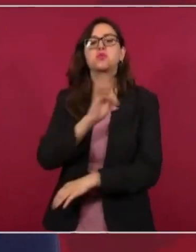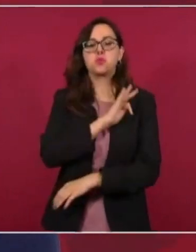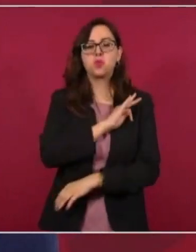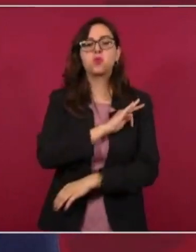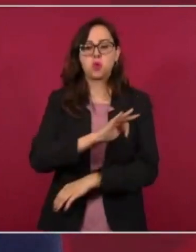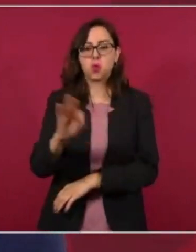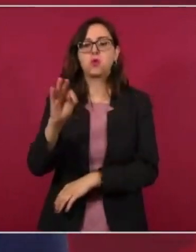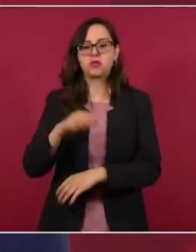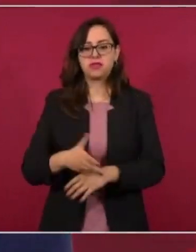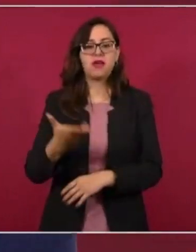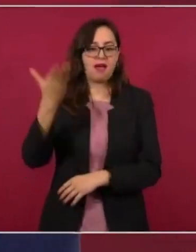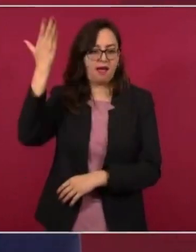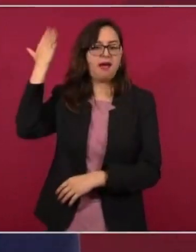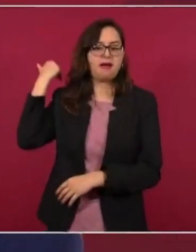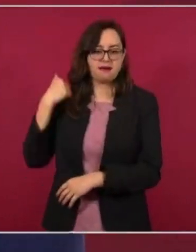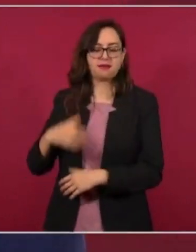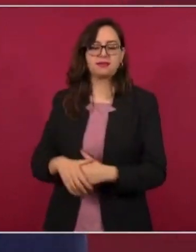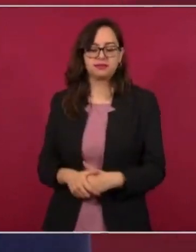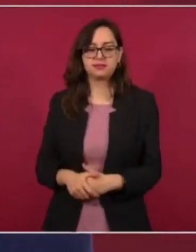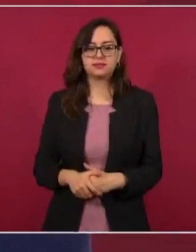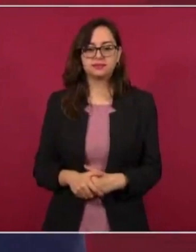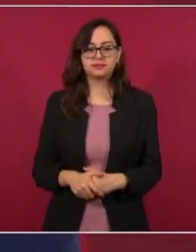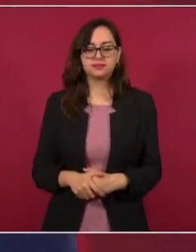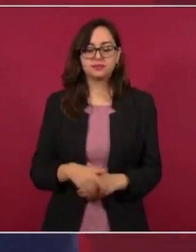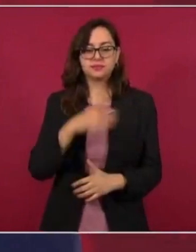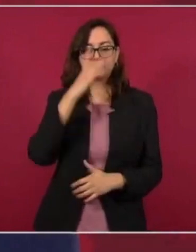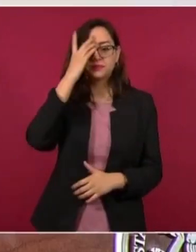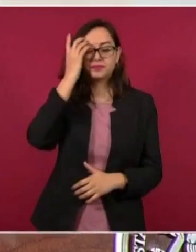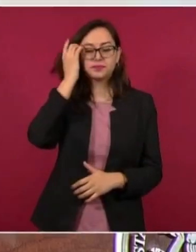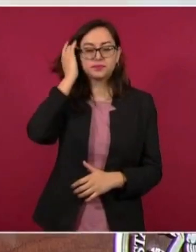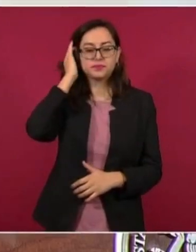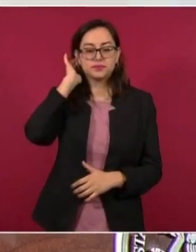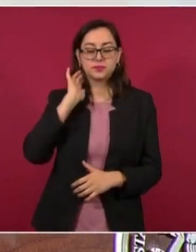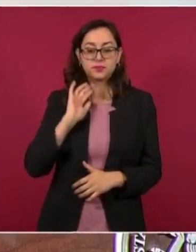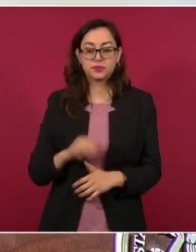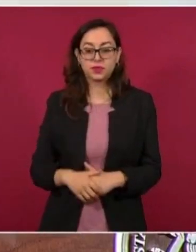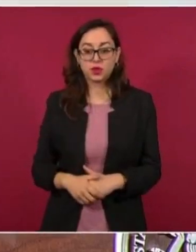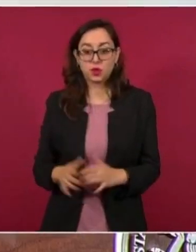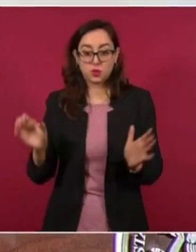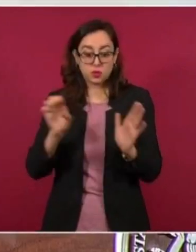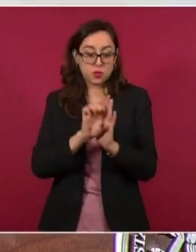como por ejemplo, no era delito grave la corrupción